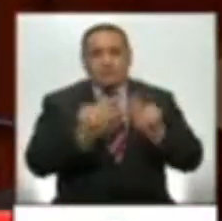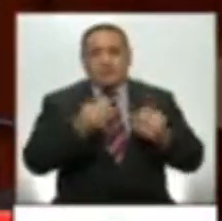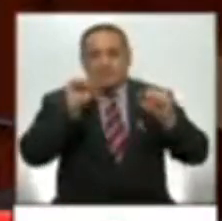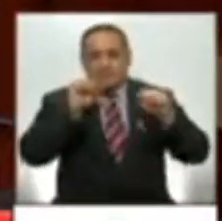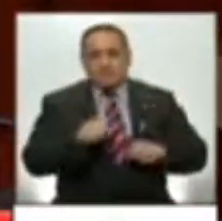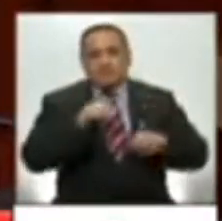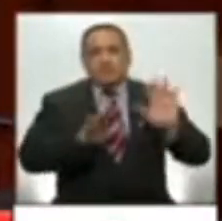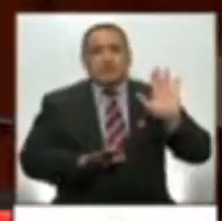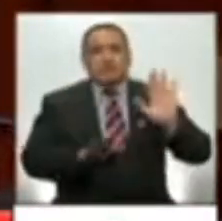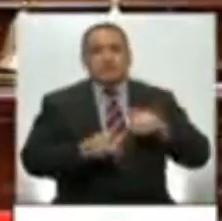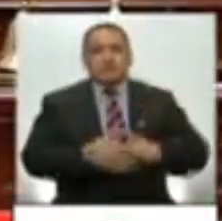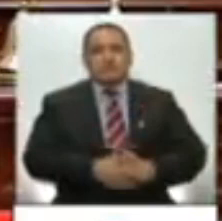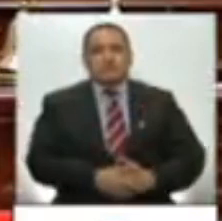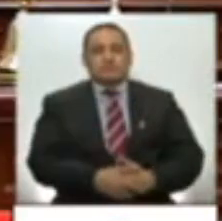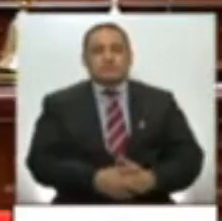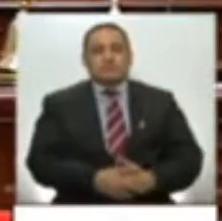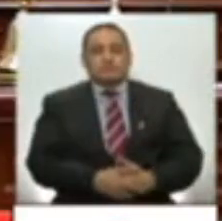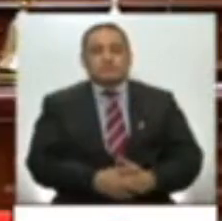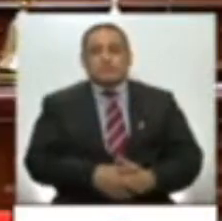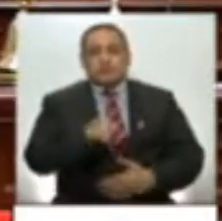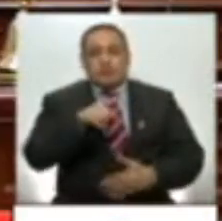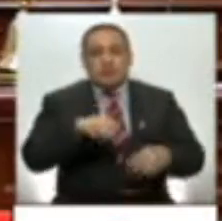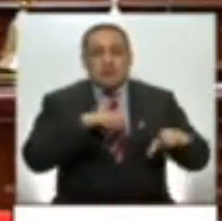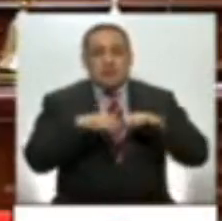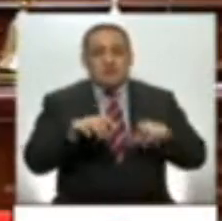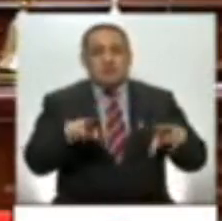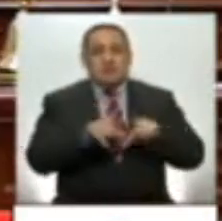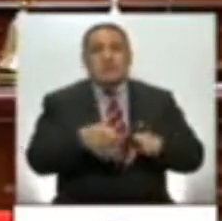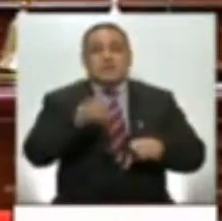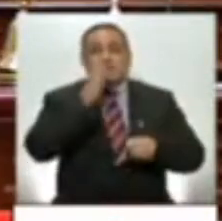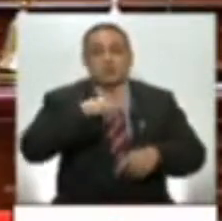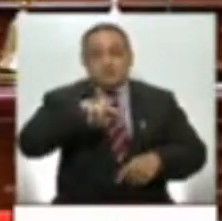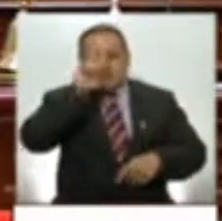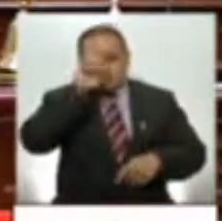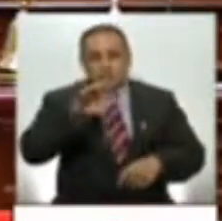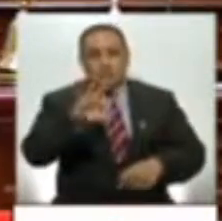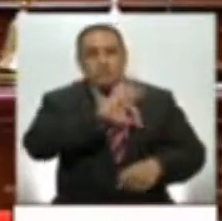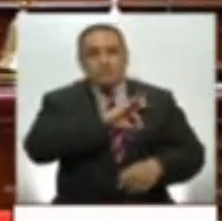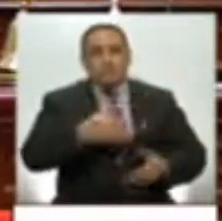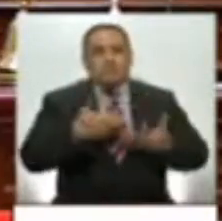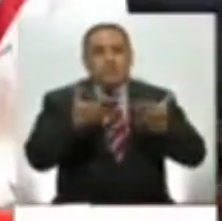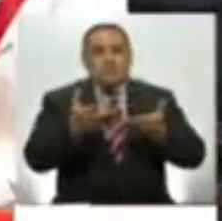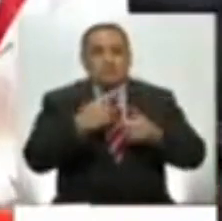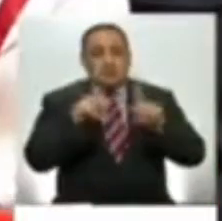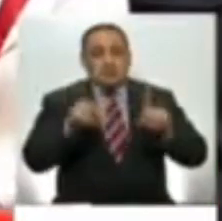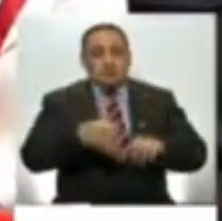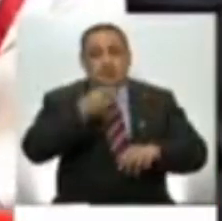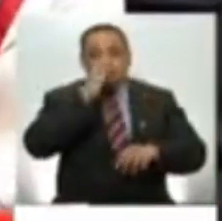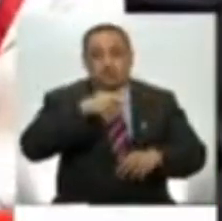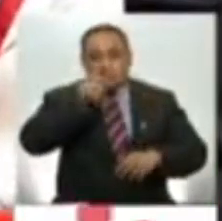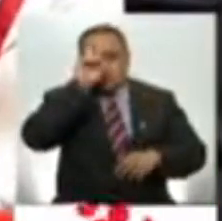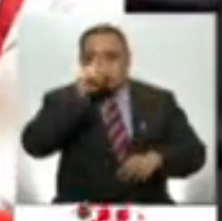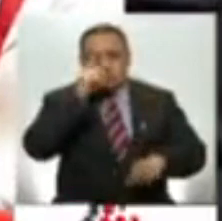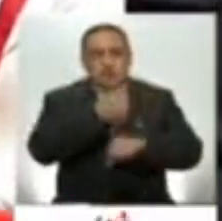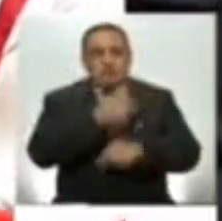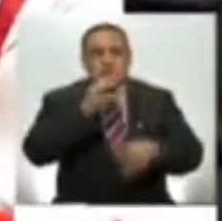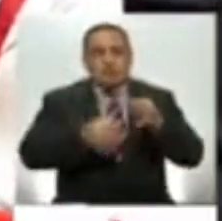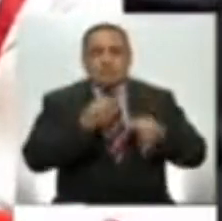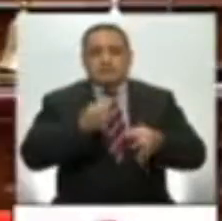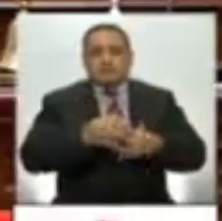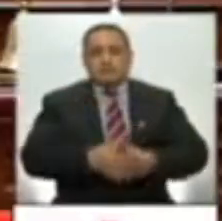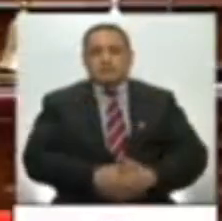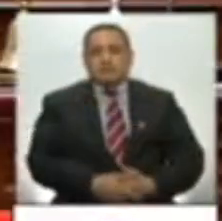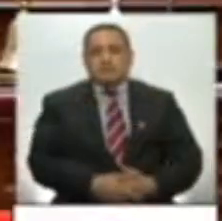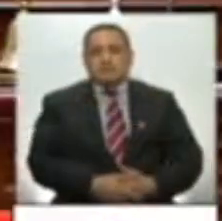sí, prometo. Si así lo hace, que Dios y la patria lo premien, si no, que él y la nación se lo